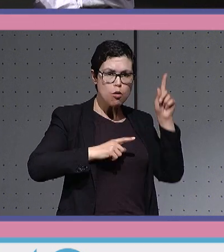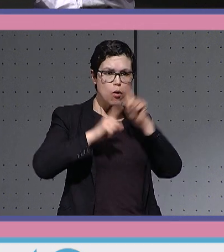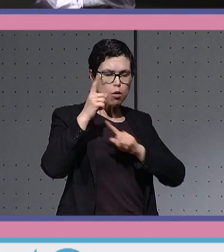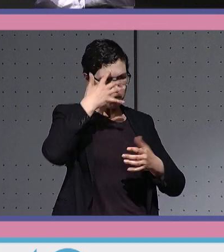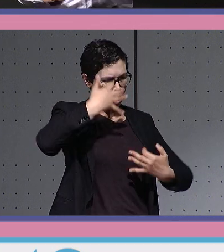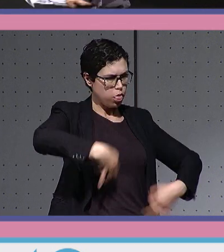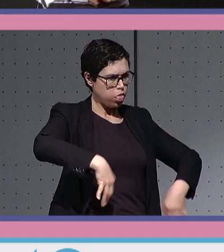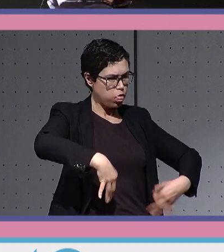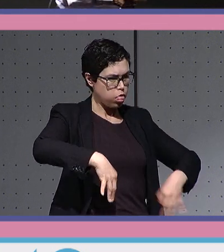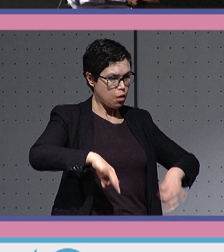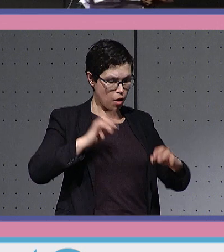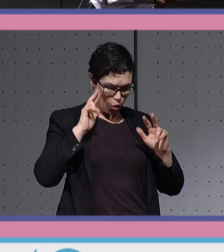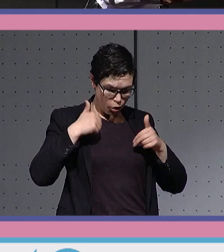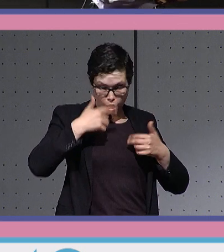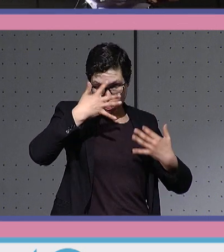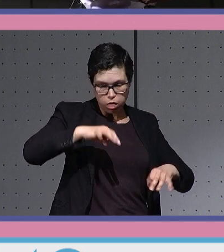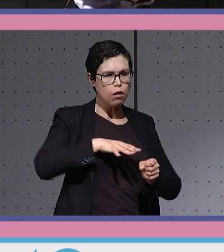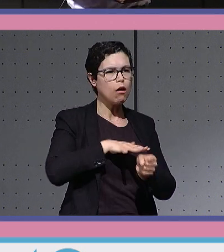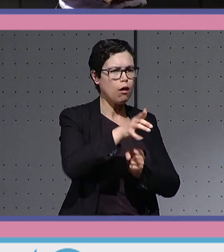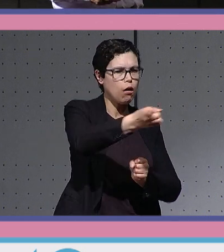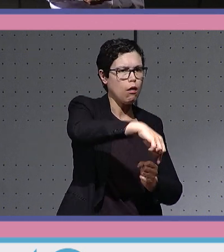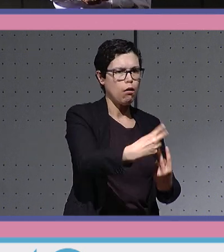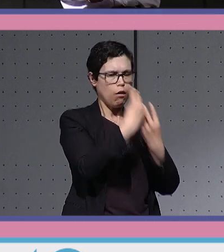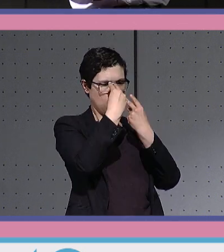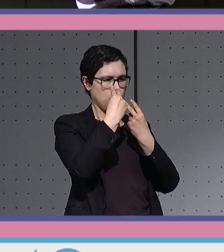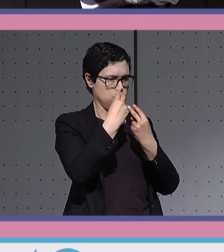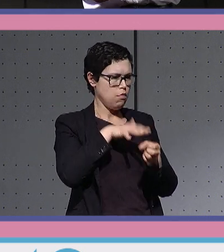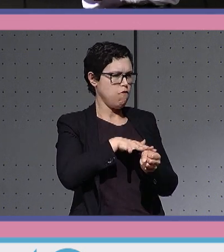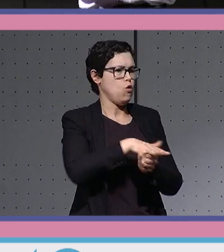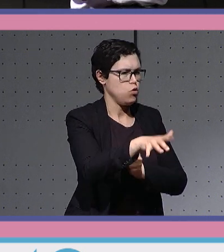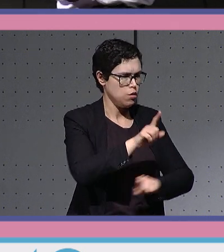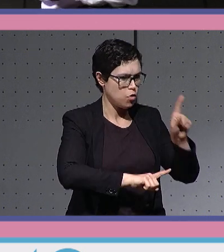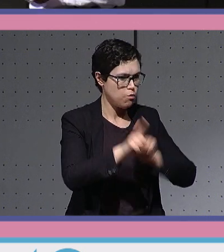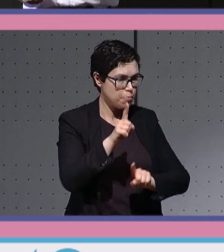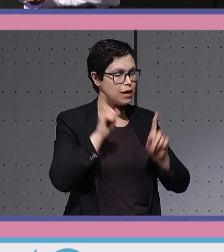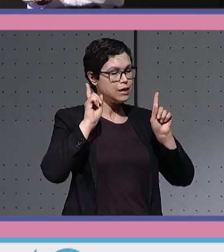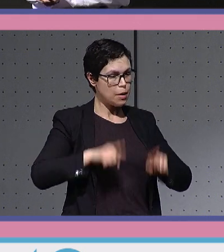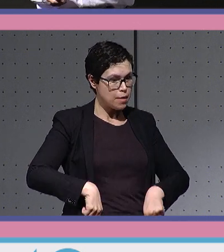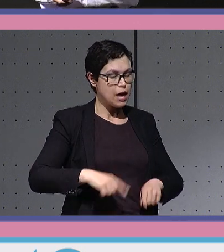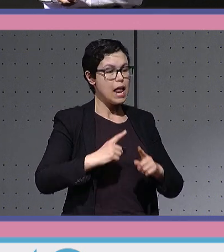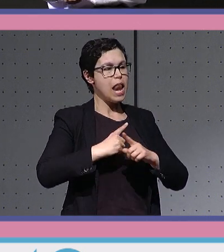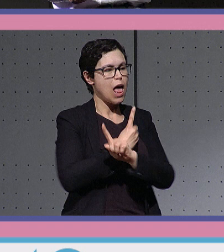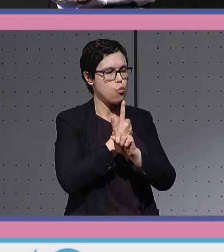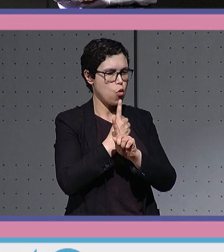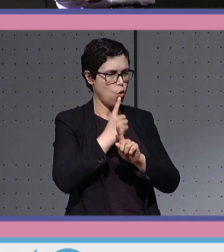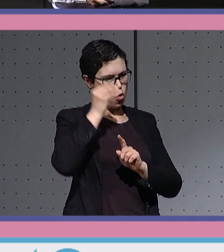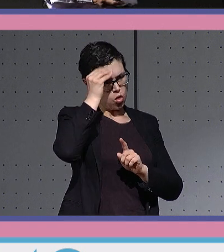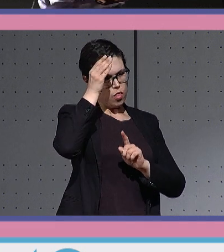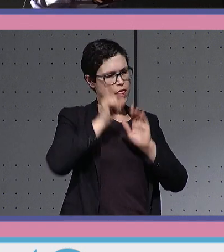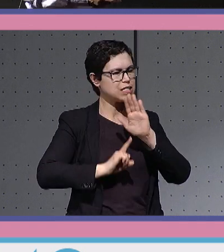problema. Y es un trastorno de neurodesarrollo, que tiene que ver con el desarrollo del sistema nervioso. Esto lo